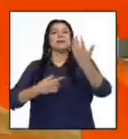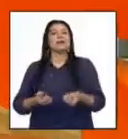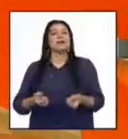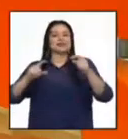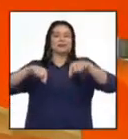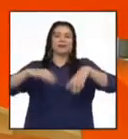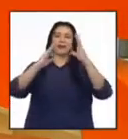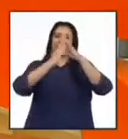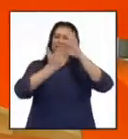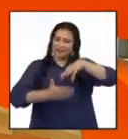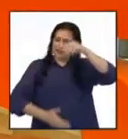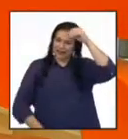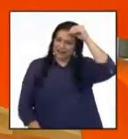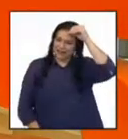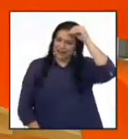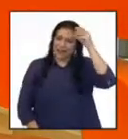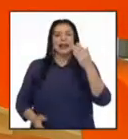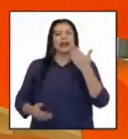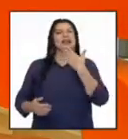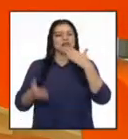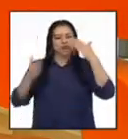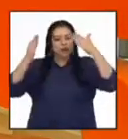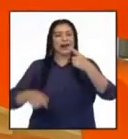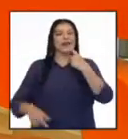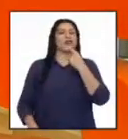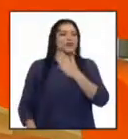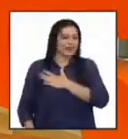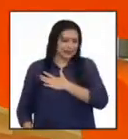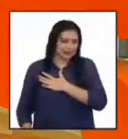de Aprendo en Casa para quinto de